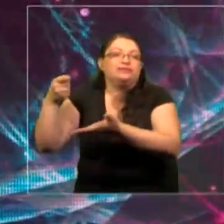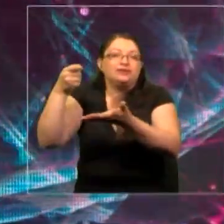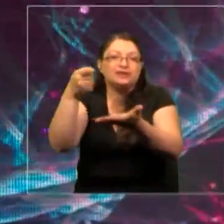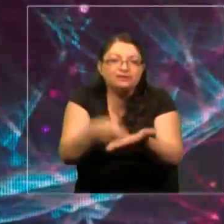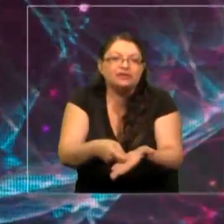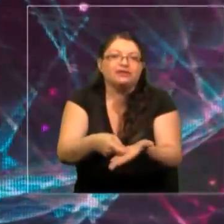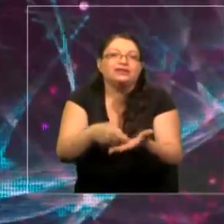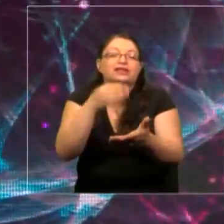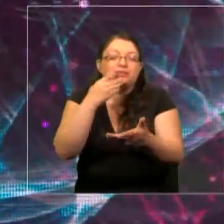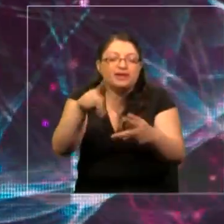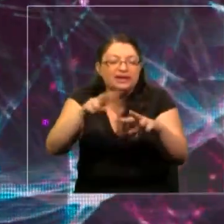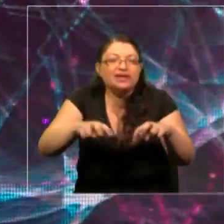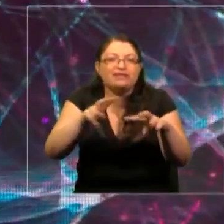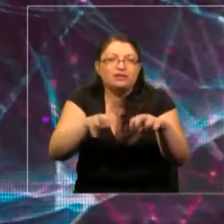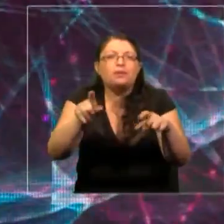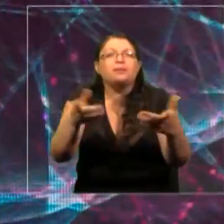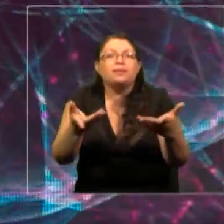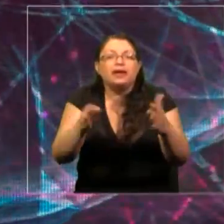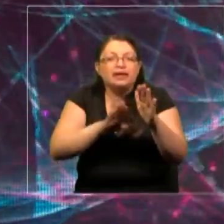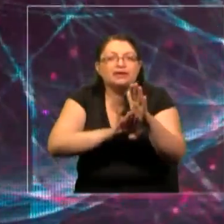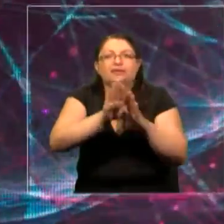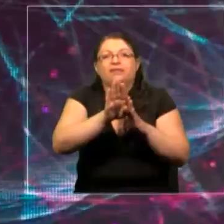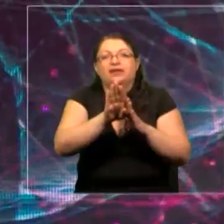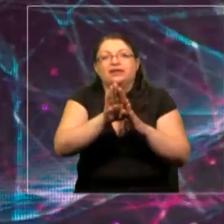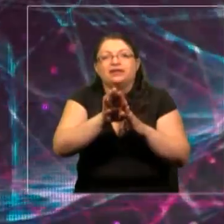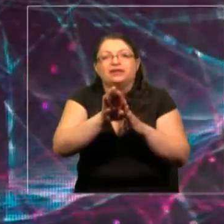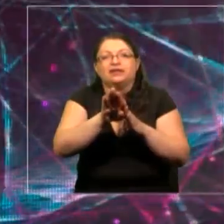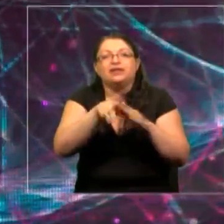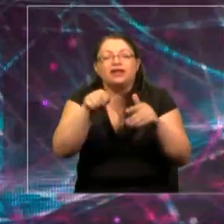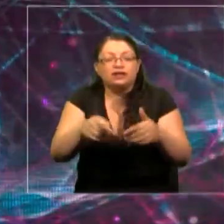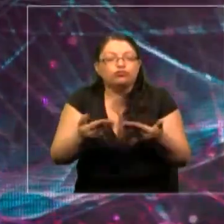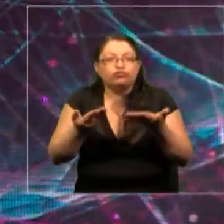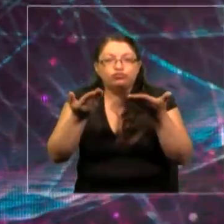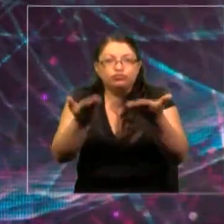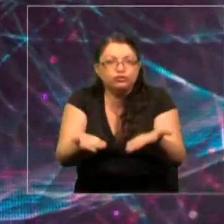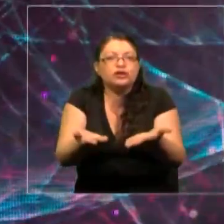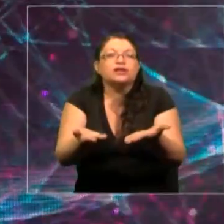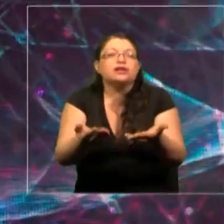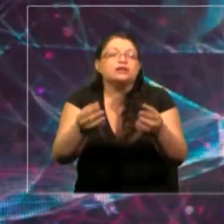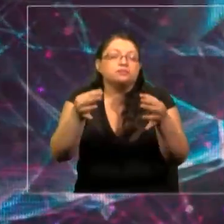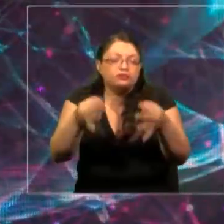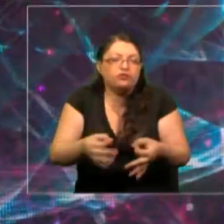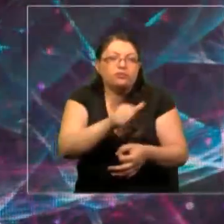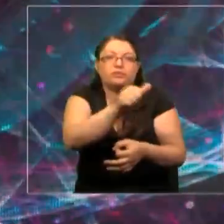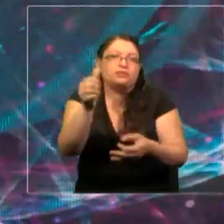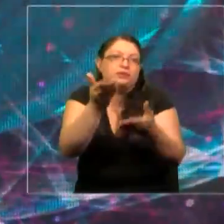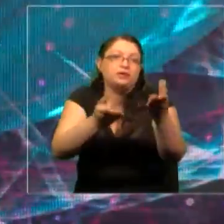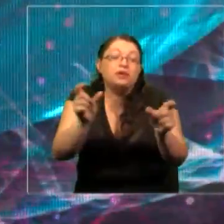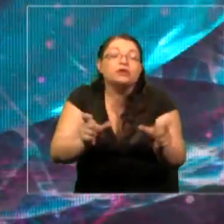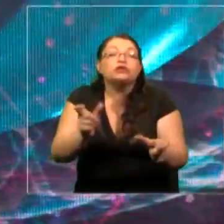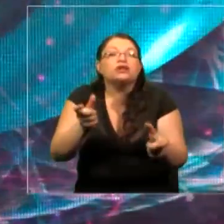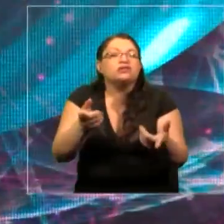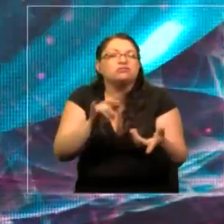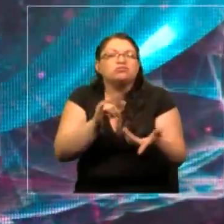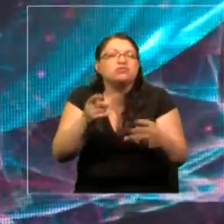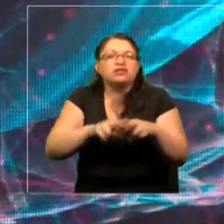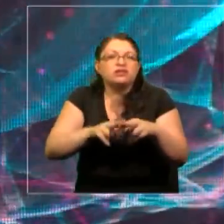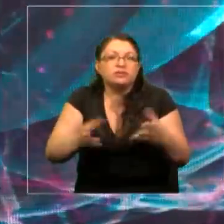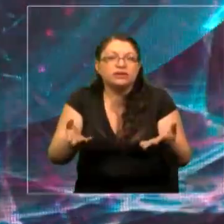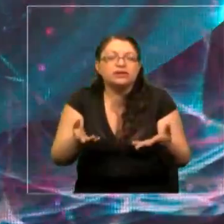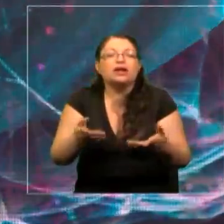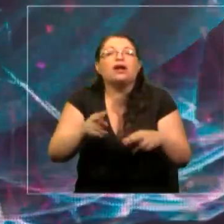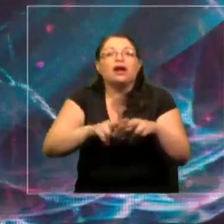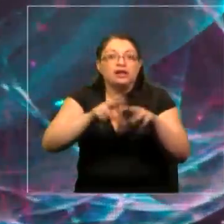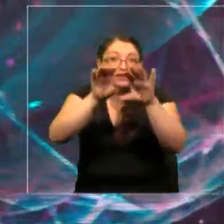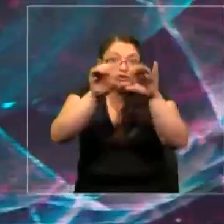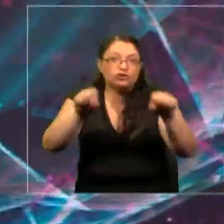esa investigación para que desarrolle la asistencia óptima para todos. Finalmente, ¿qué tenemos que hacer? Es crear un